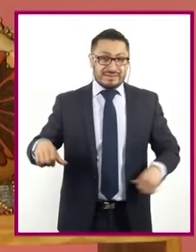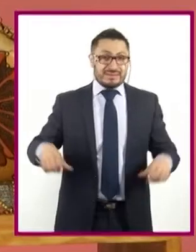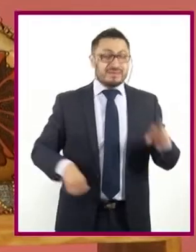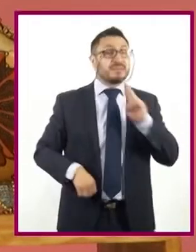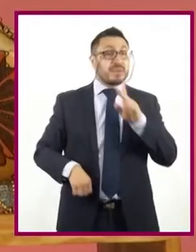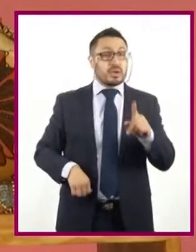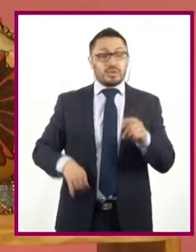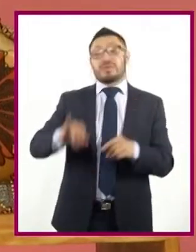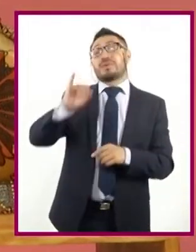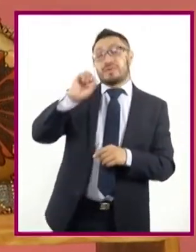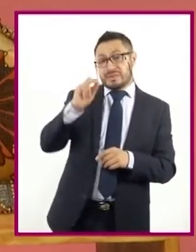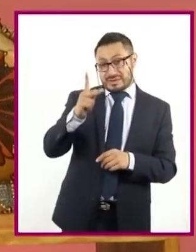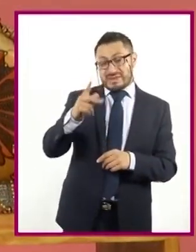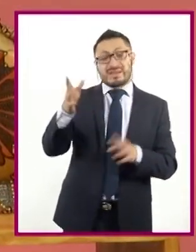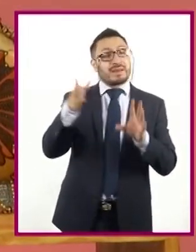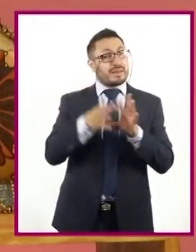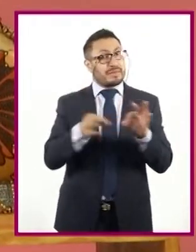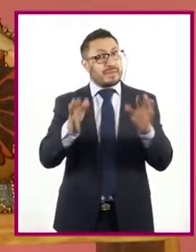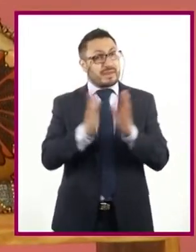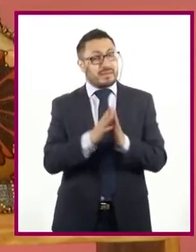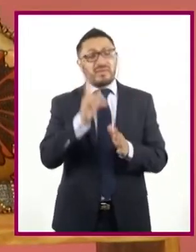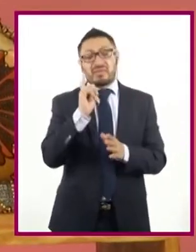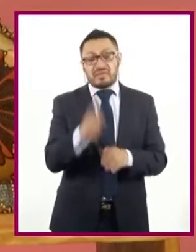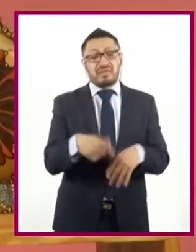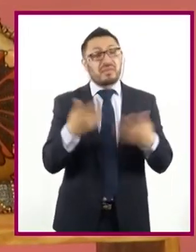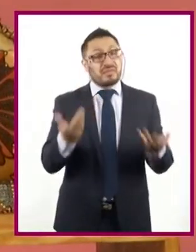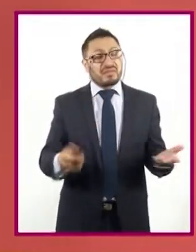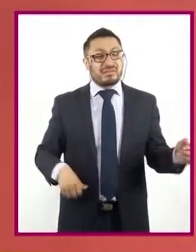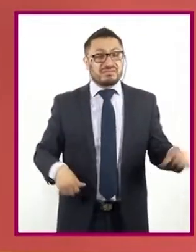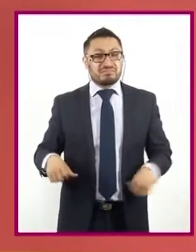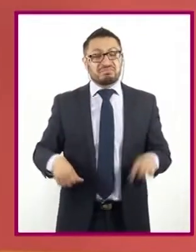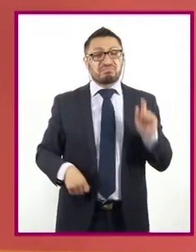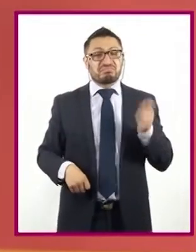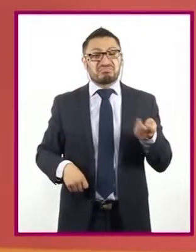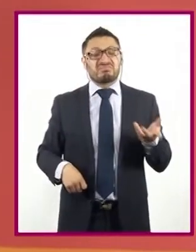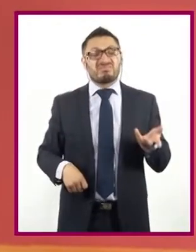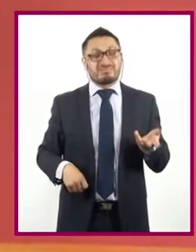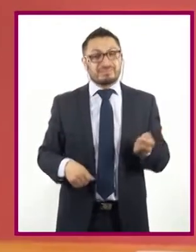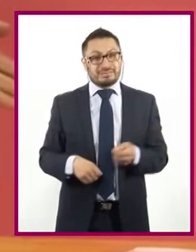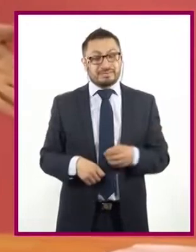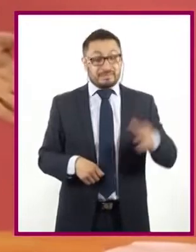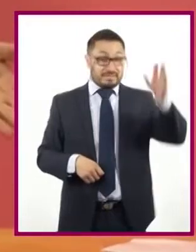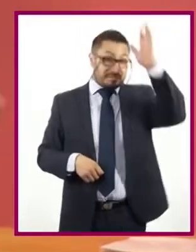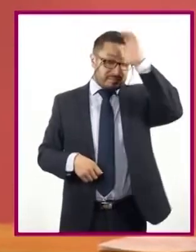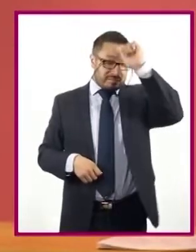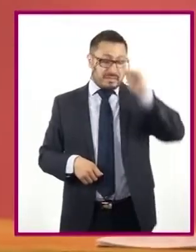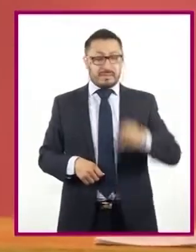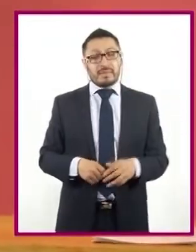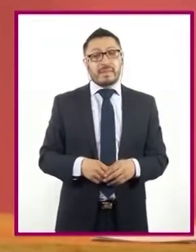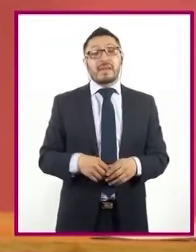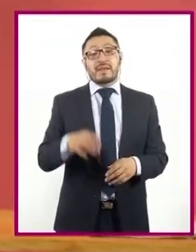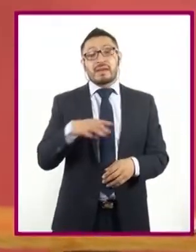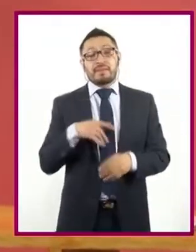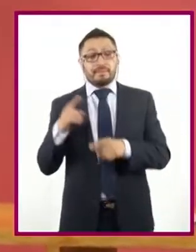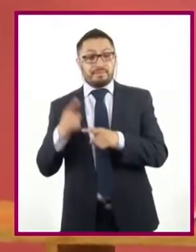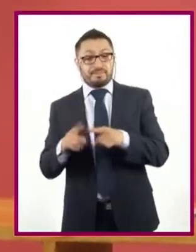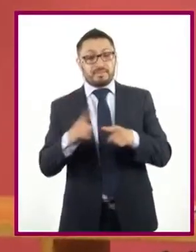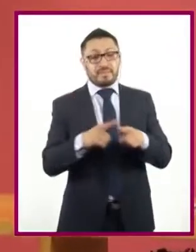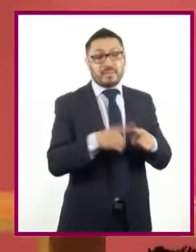gusta la idea. Explícanos, por favor, ¿en qué consiste la actividad? De acuerdo. Aquí tenemos varios